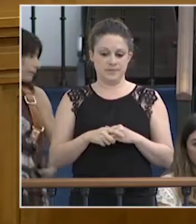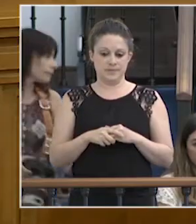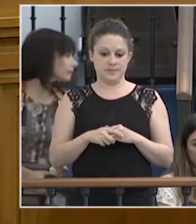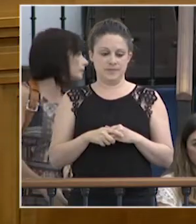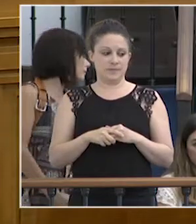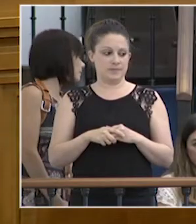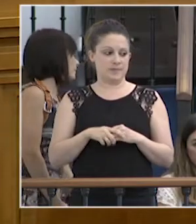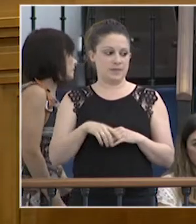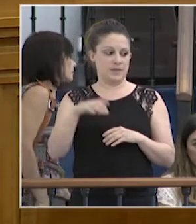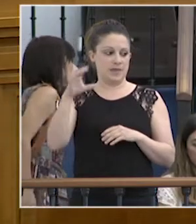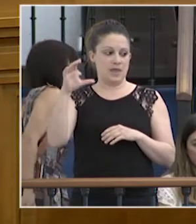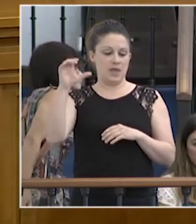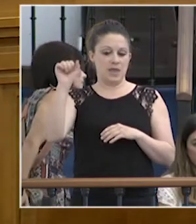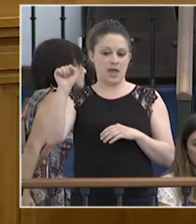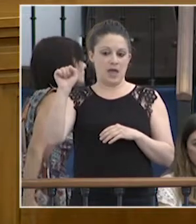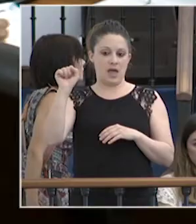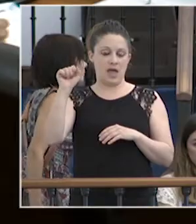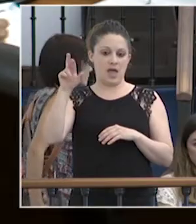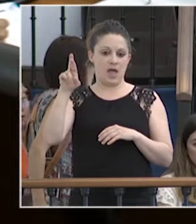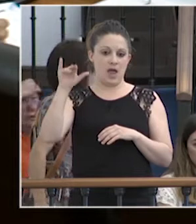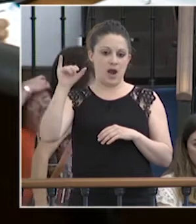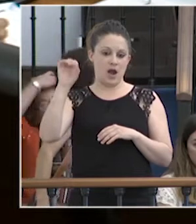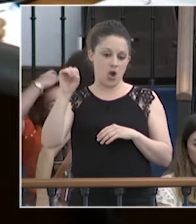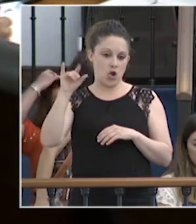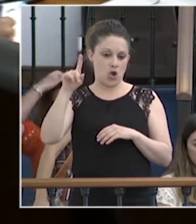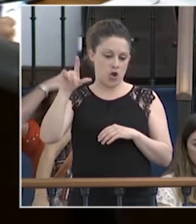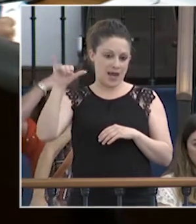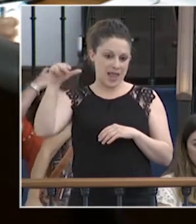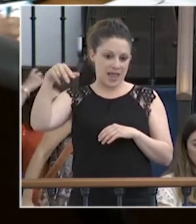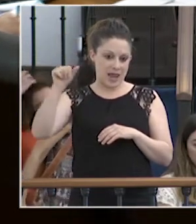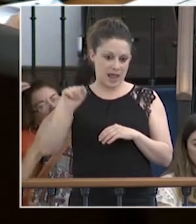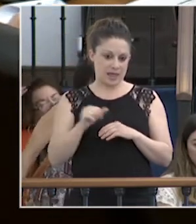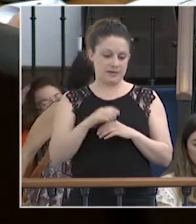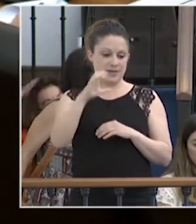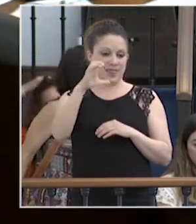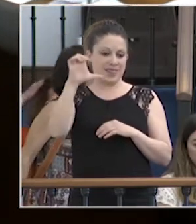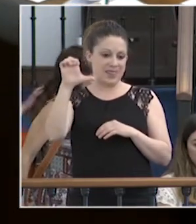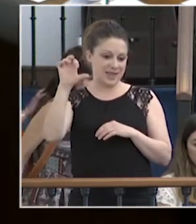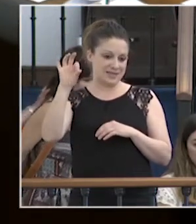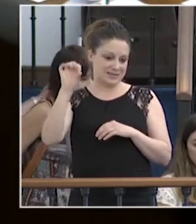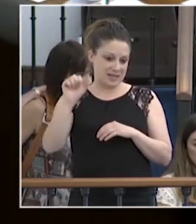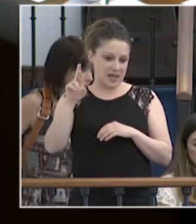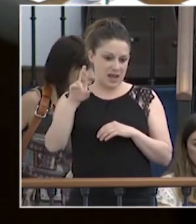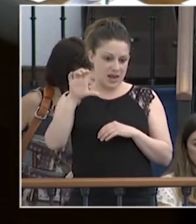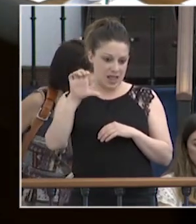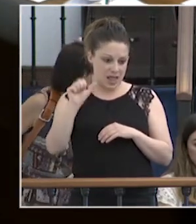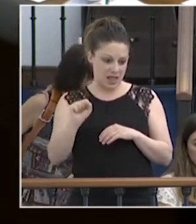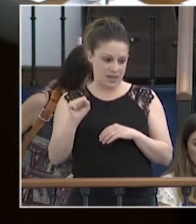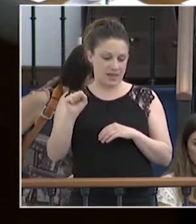Doña Carolina Agudo Alonso, doña Cesaria Arnedo Mejías, don Vicente Aroca